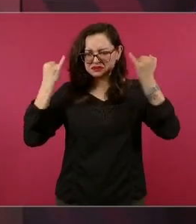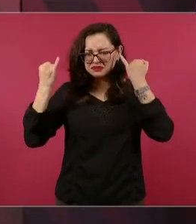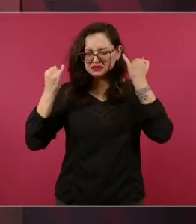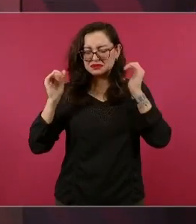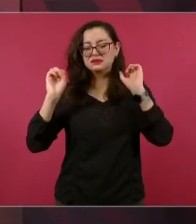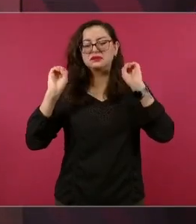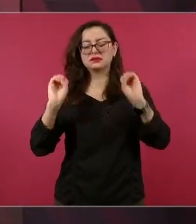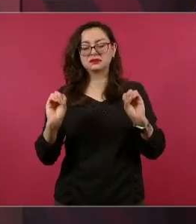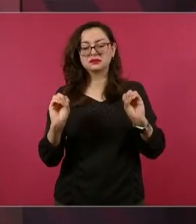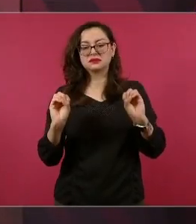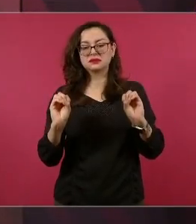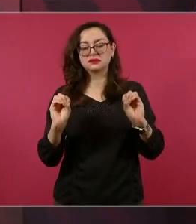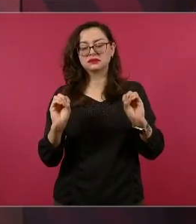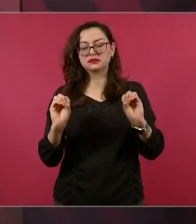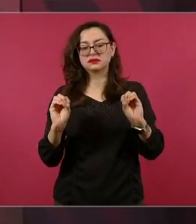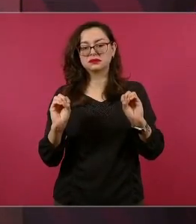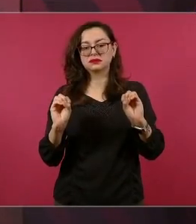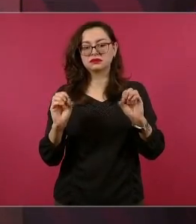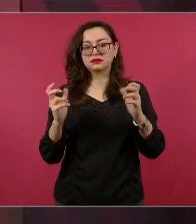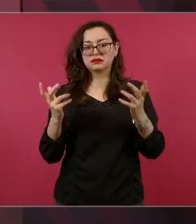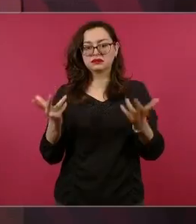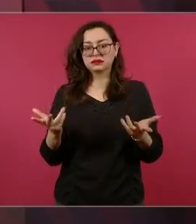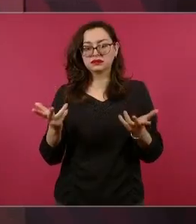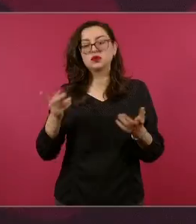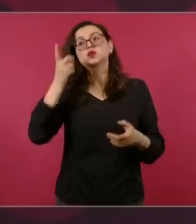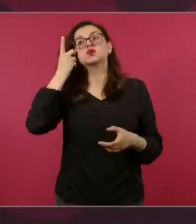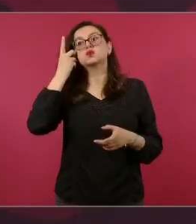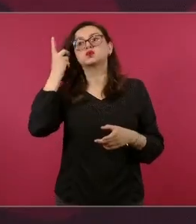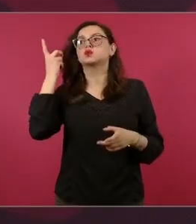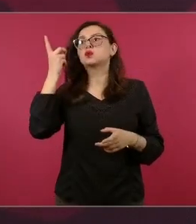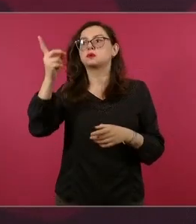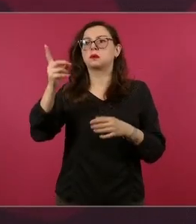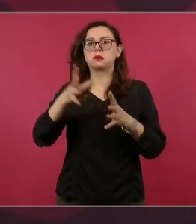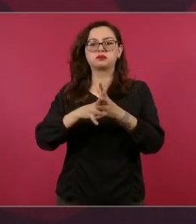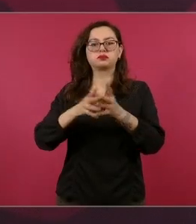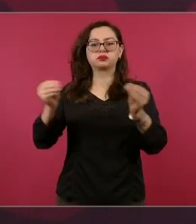se iba a desaparecer la propiedad privada.